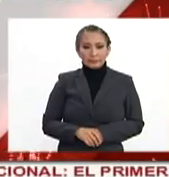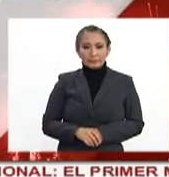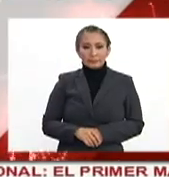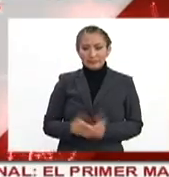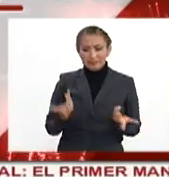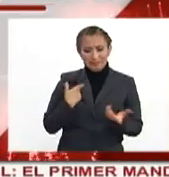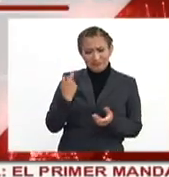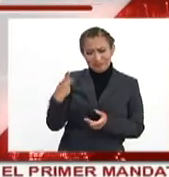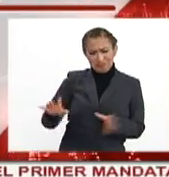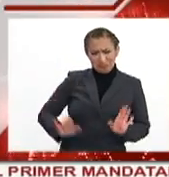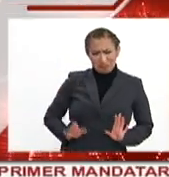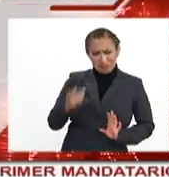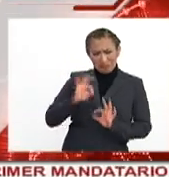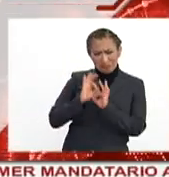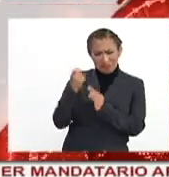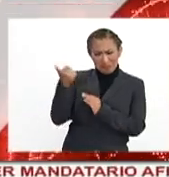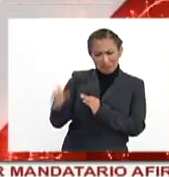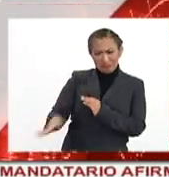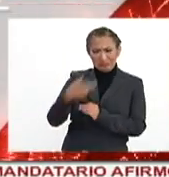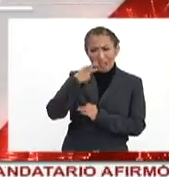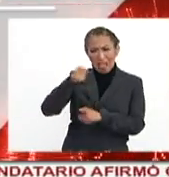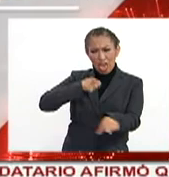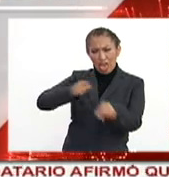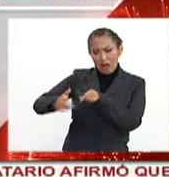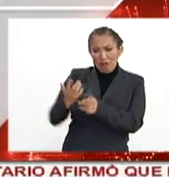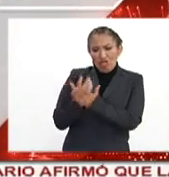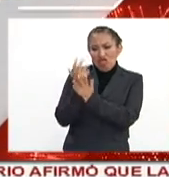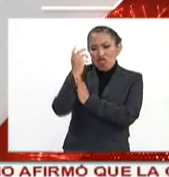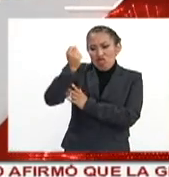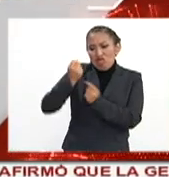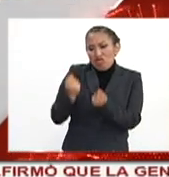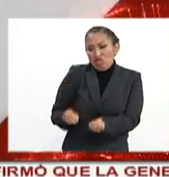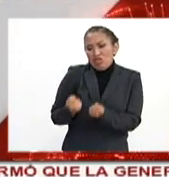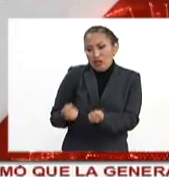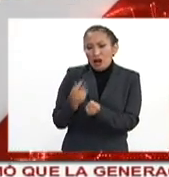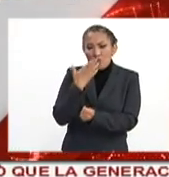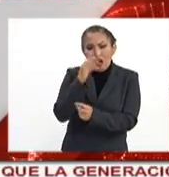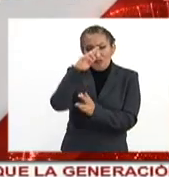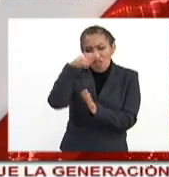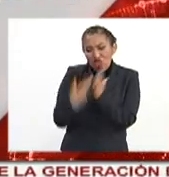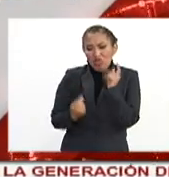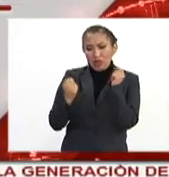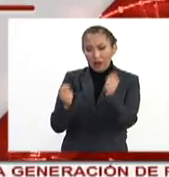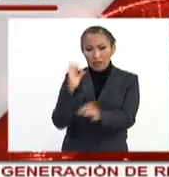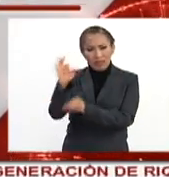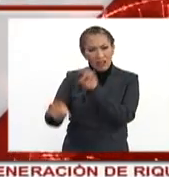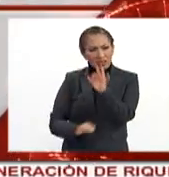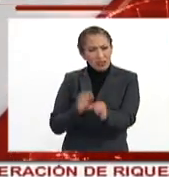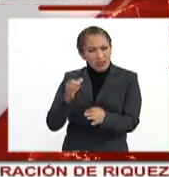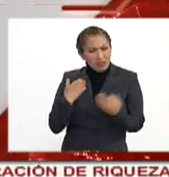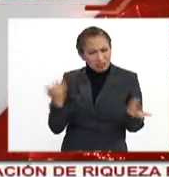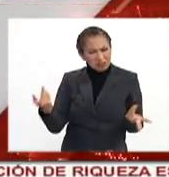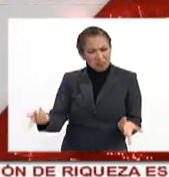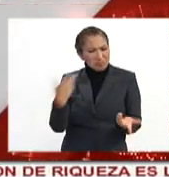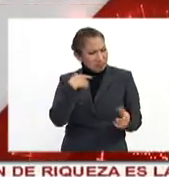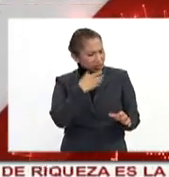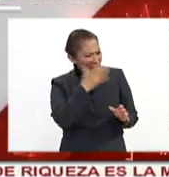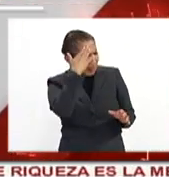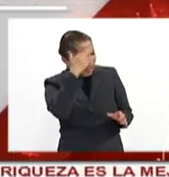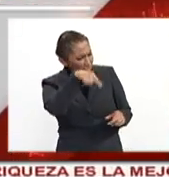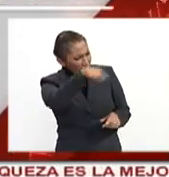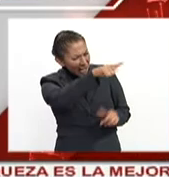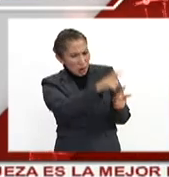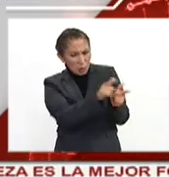sus moditos, son sus formas de insolencia, de falta de respeto en el trato entre dirigentes y